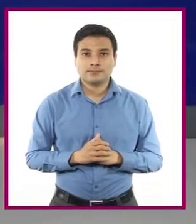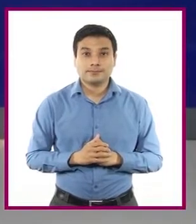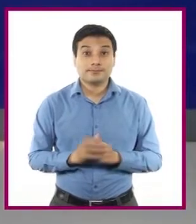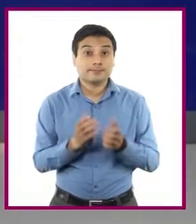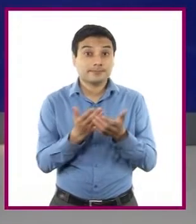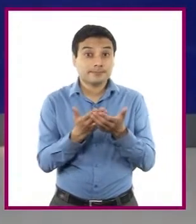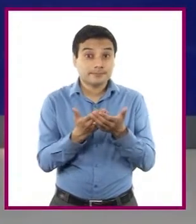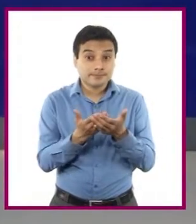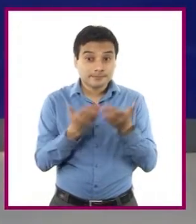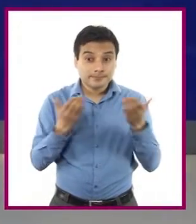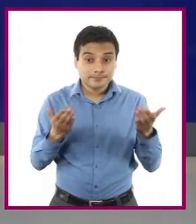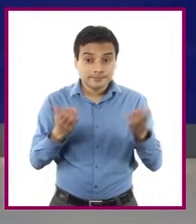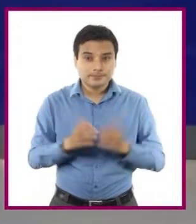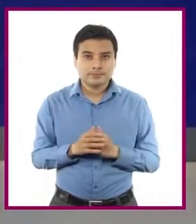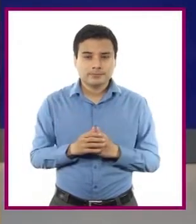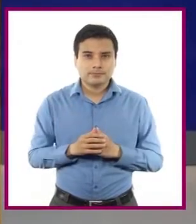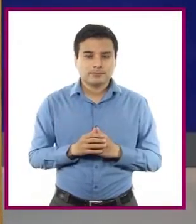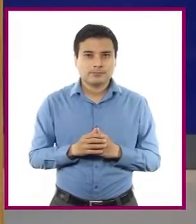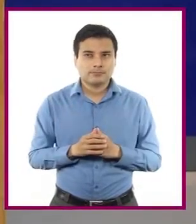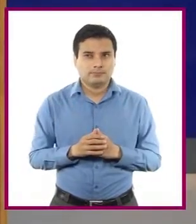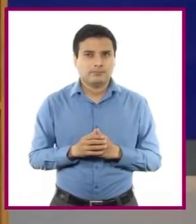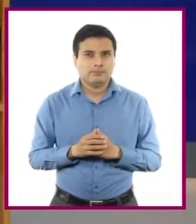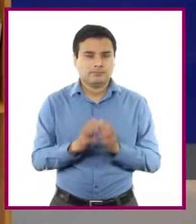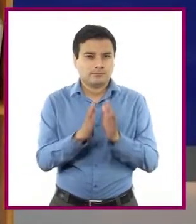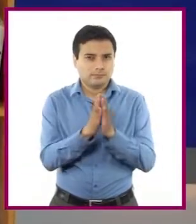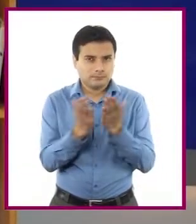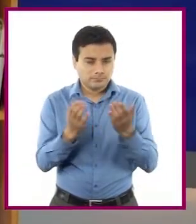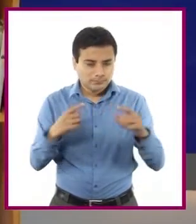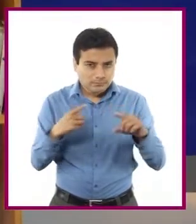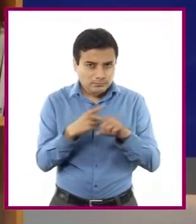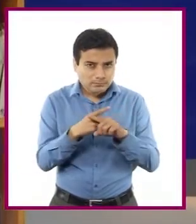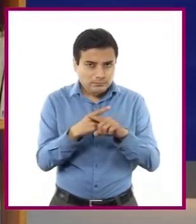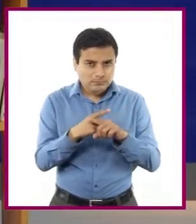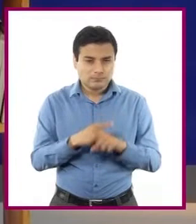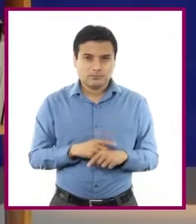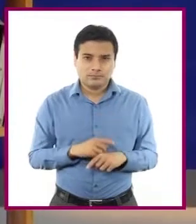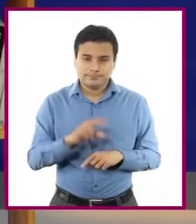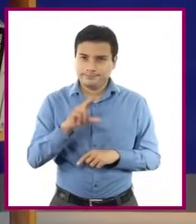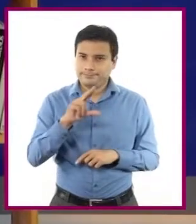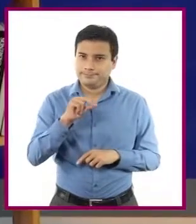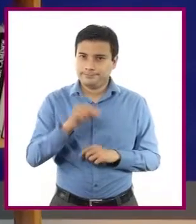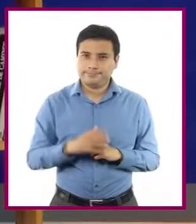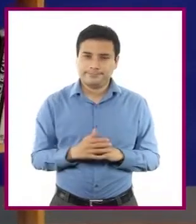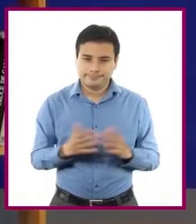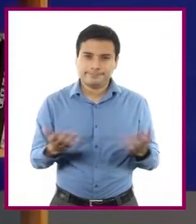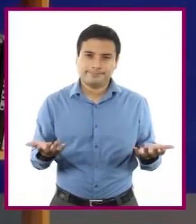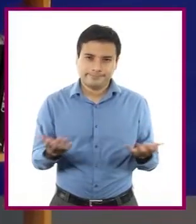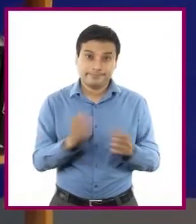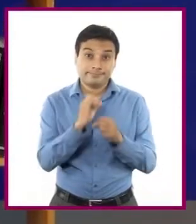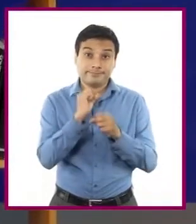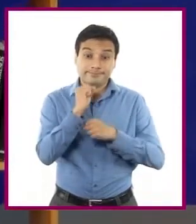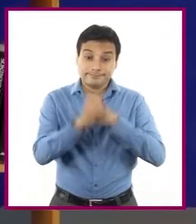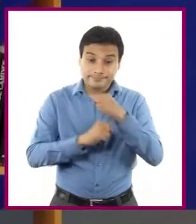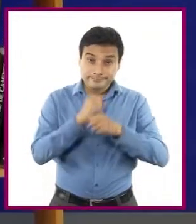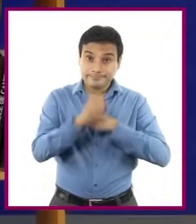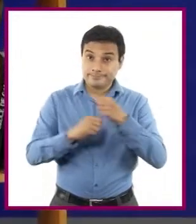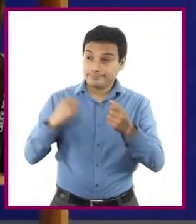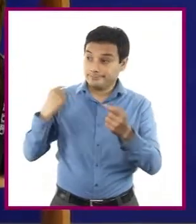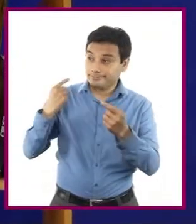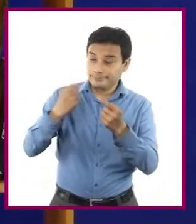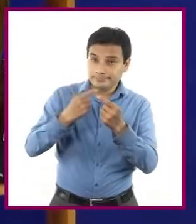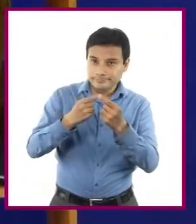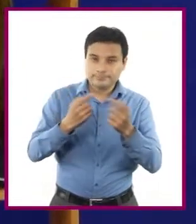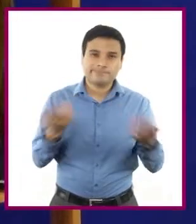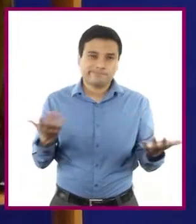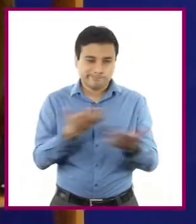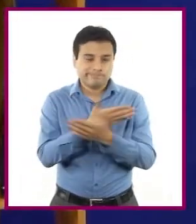Ahora, ¿cómo podríamos decir que se contradice la información? Es evidente que con el tiempo y los problemas ambientales, la